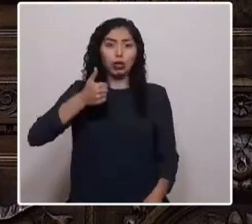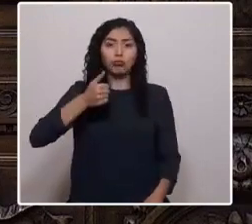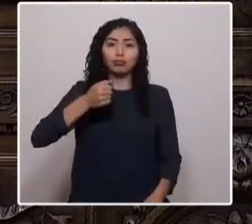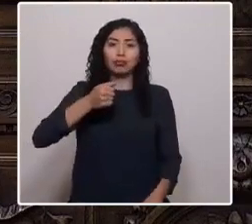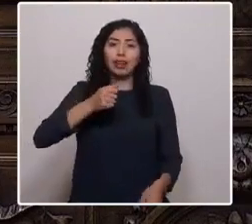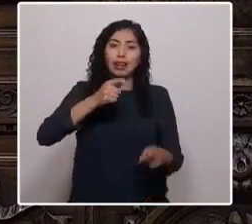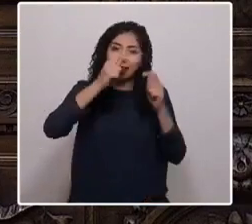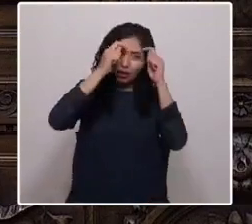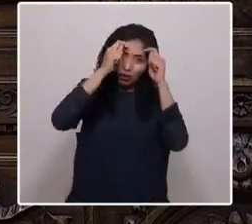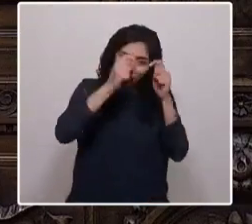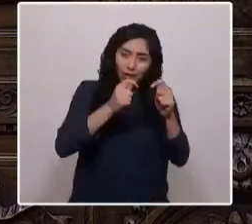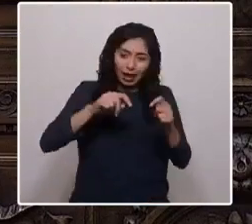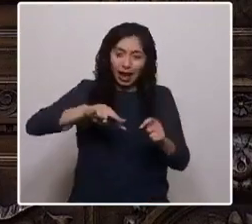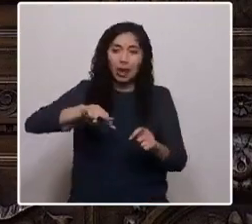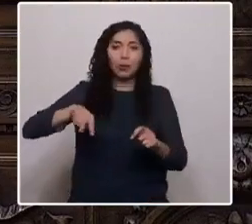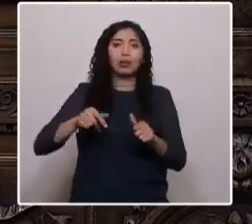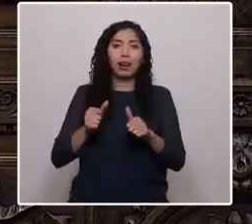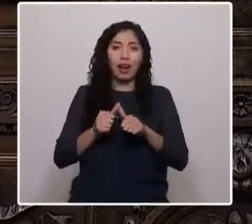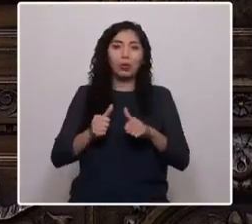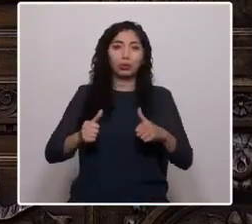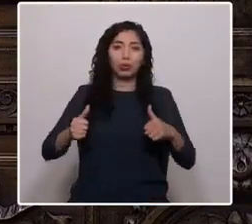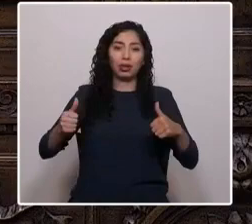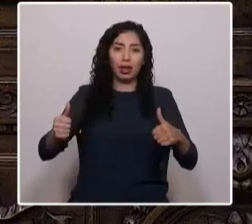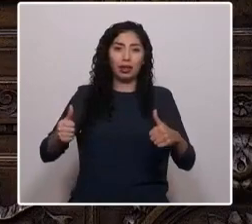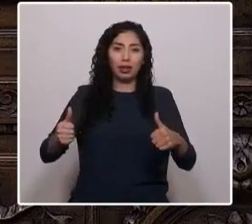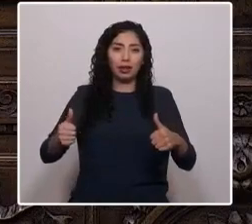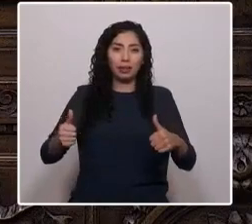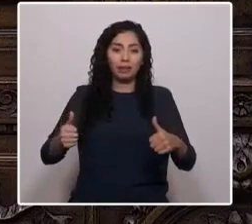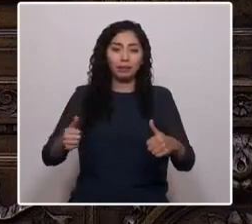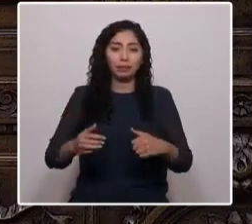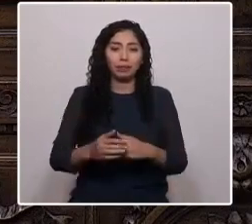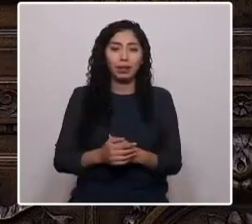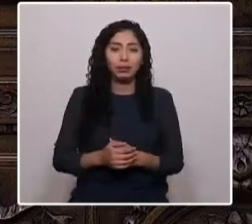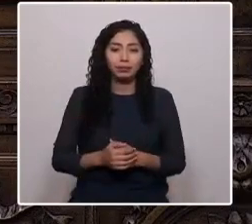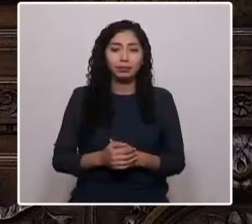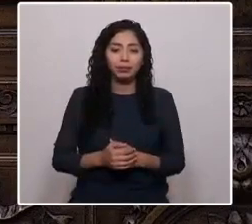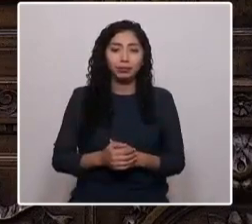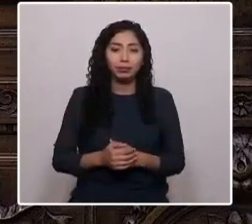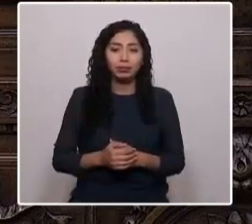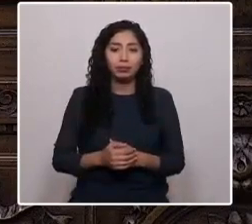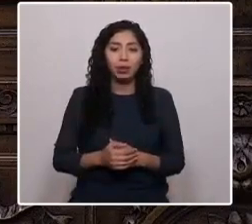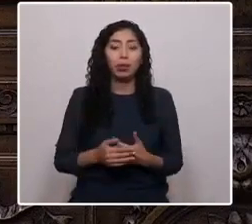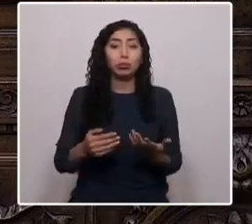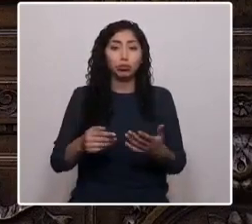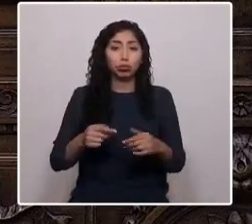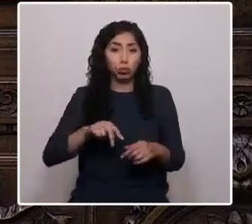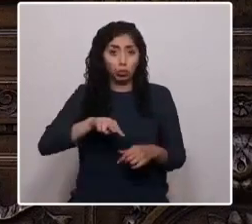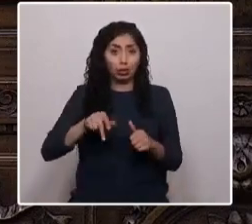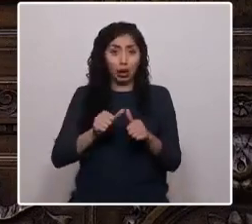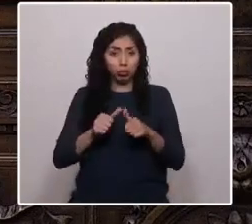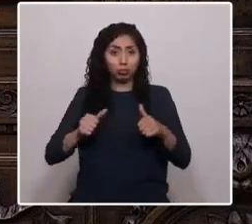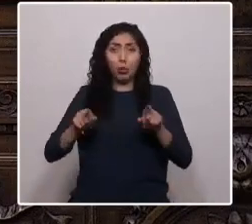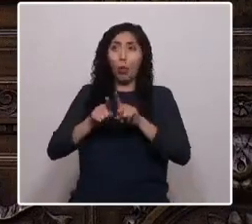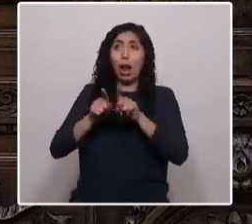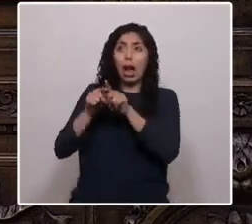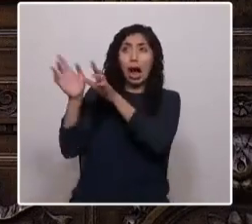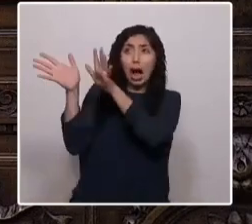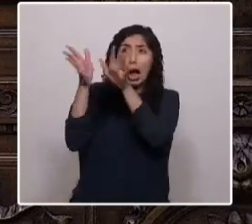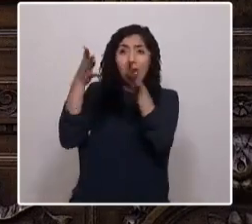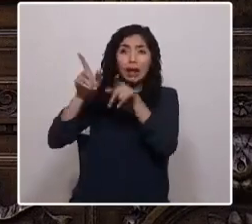nuestras autoridades tradicionales nuestro mar y torio como concepción indisoluble entre aire tierra y mar